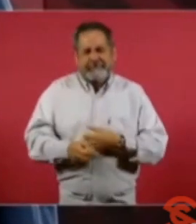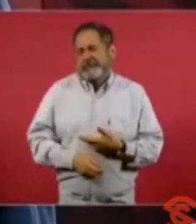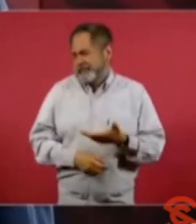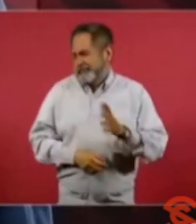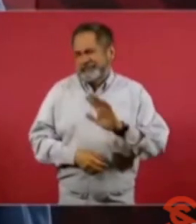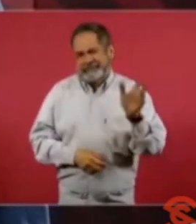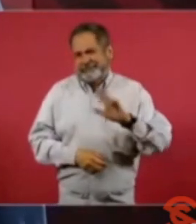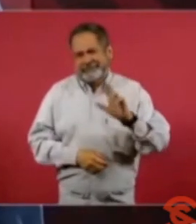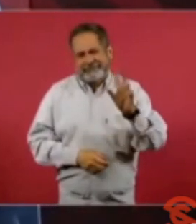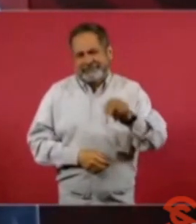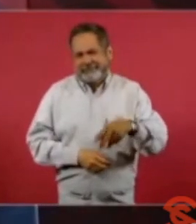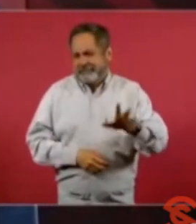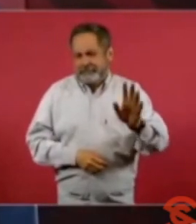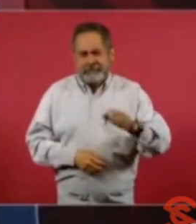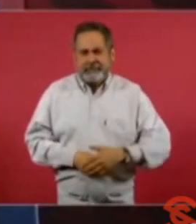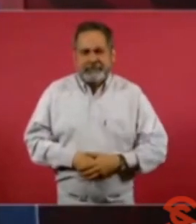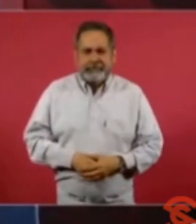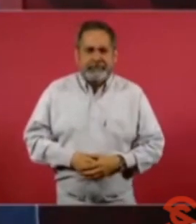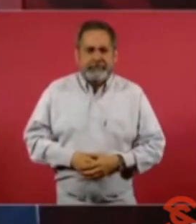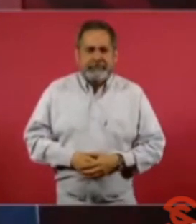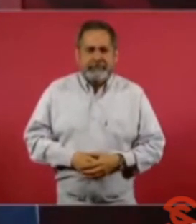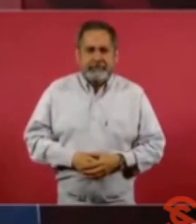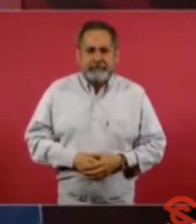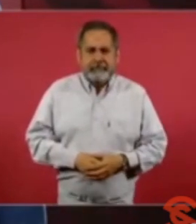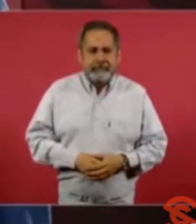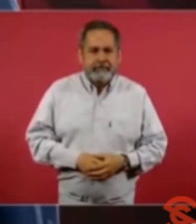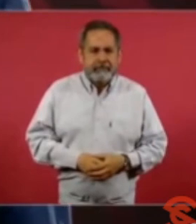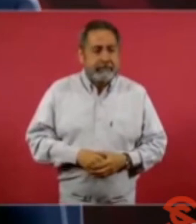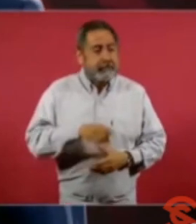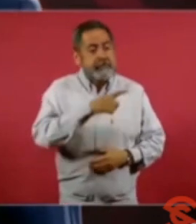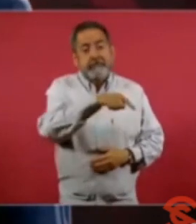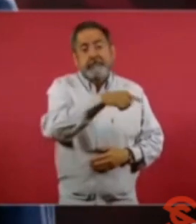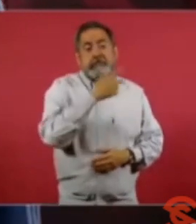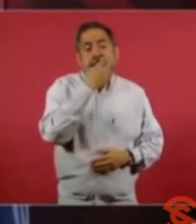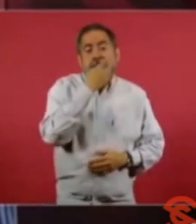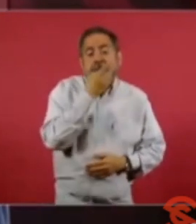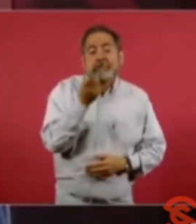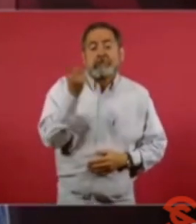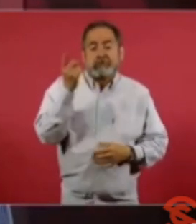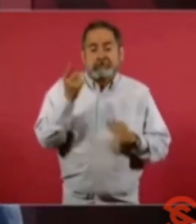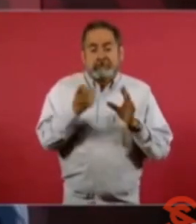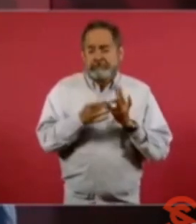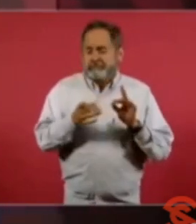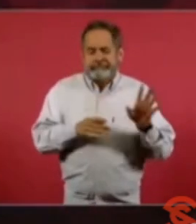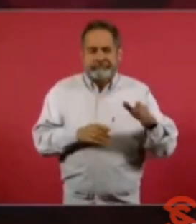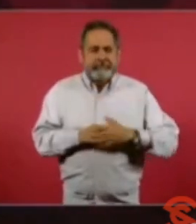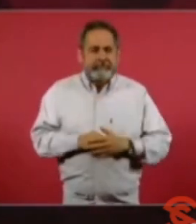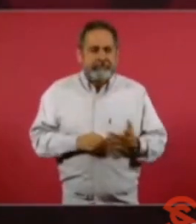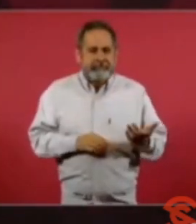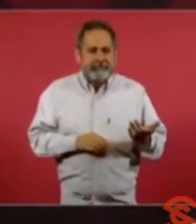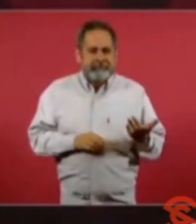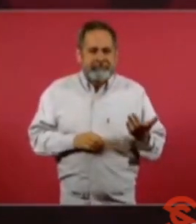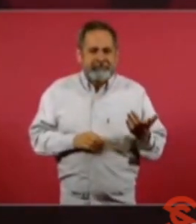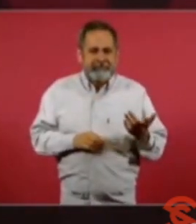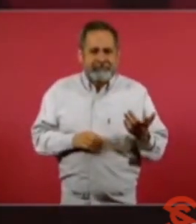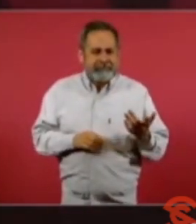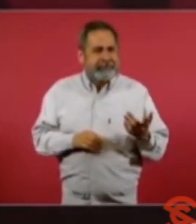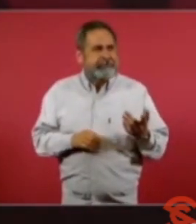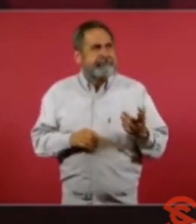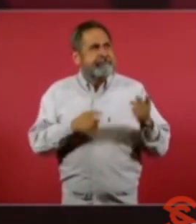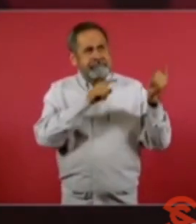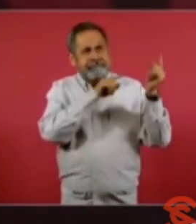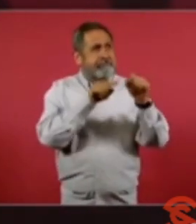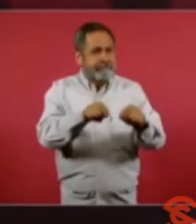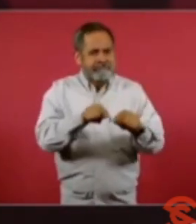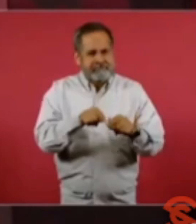no este llegan a decir que hasta les echamos la